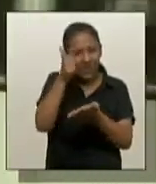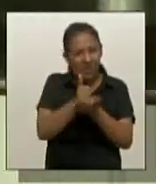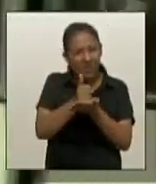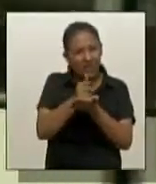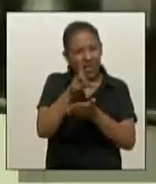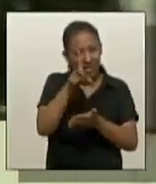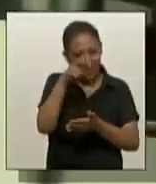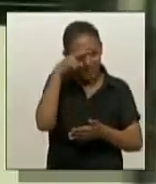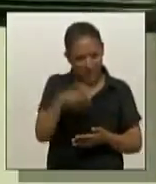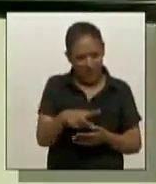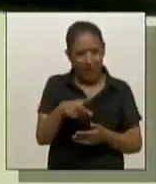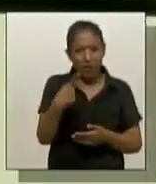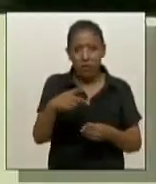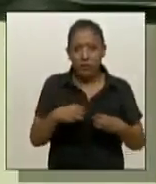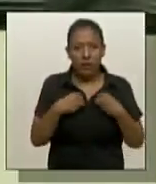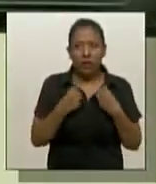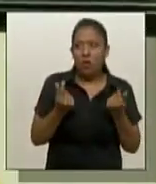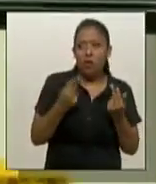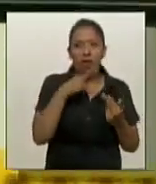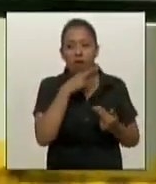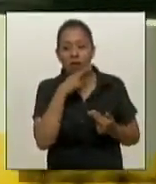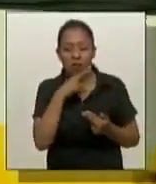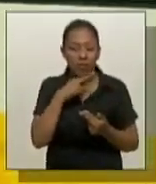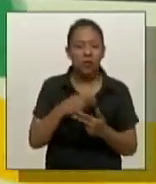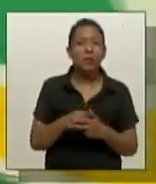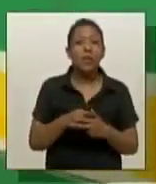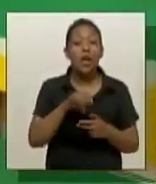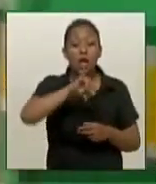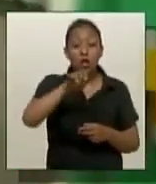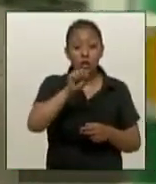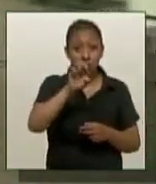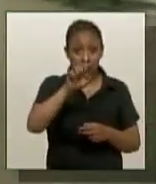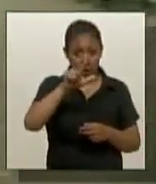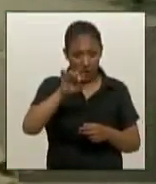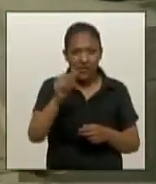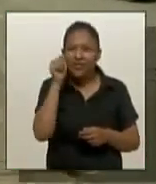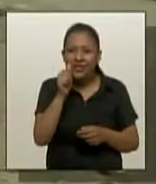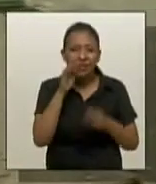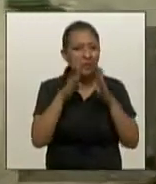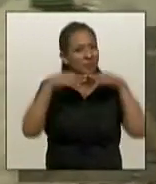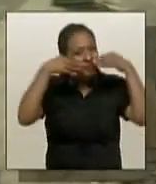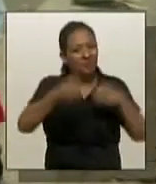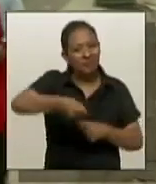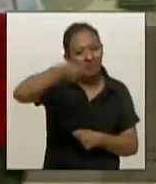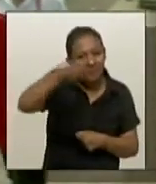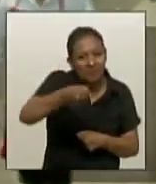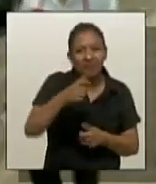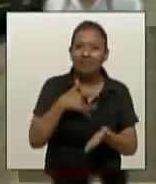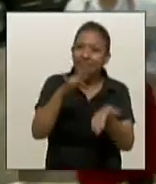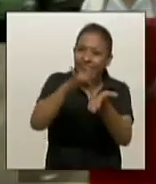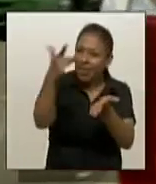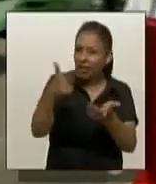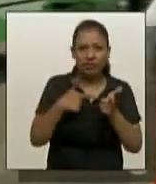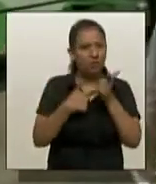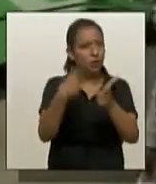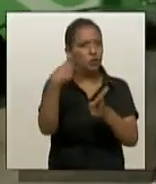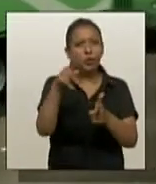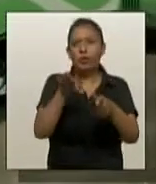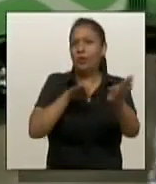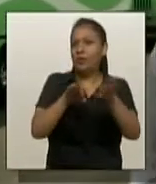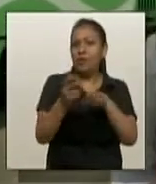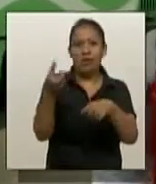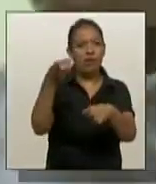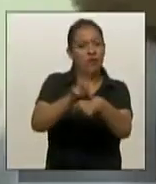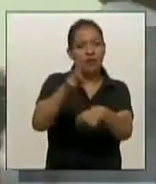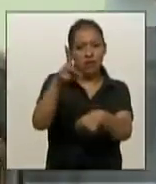vida urbana es de lo más intensa, José Luis siempre saluda, sonríe, da las gracias y sigue con lo suyo, con el trabajo de